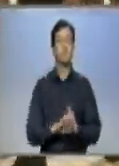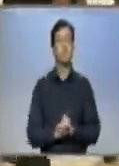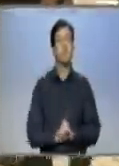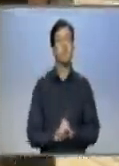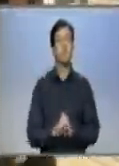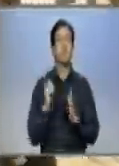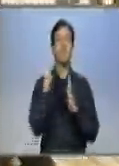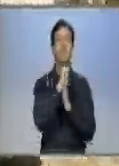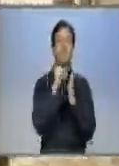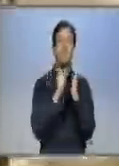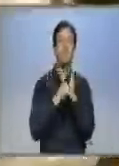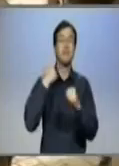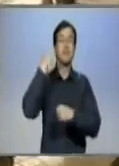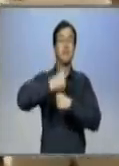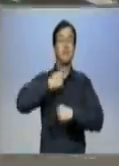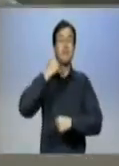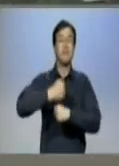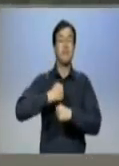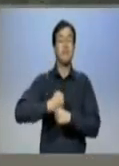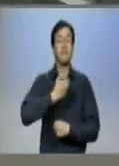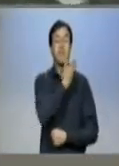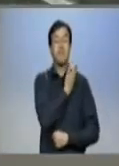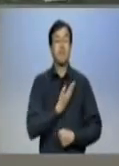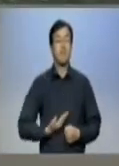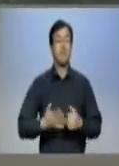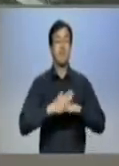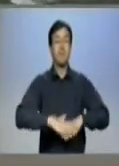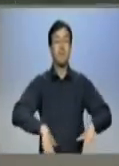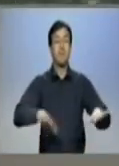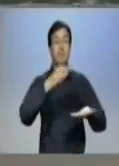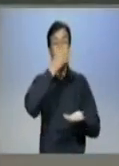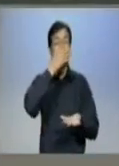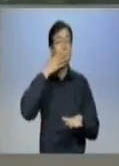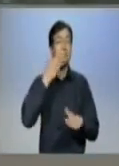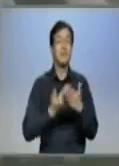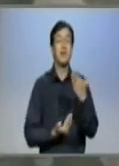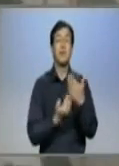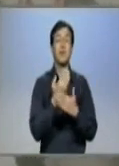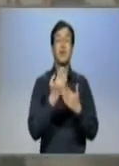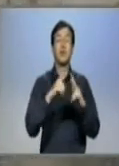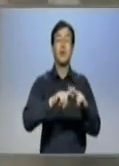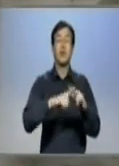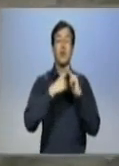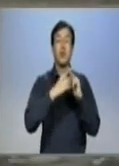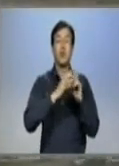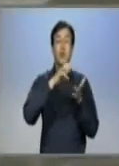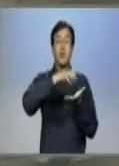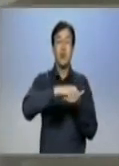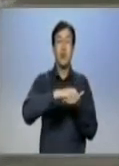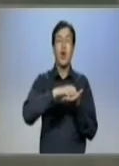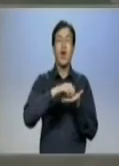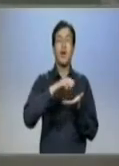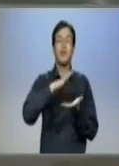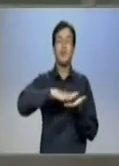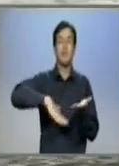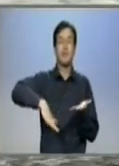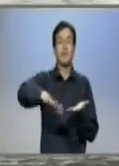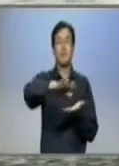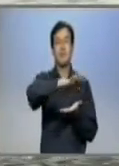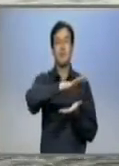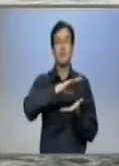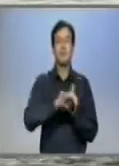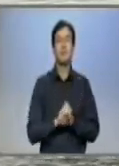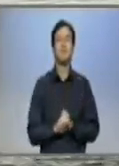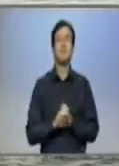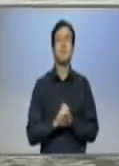La agenda de trabajo del primer mandatario en la Amazonía inició en Nuevo Rocafuerte, parroquia del Cantón Aguarico, ubicado en el extremo